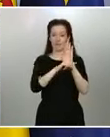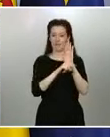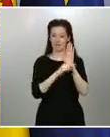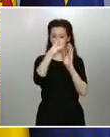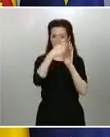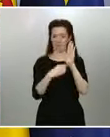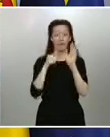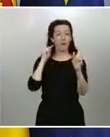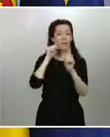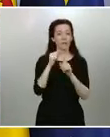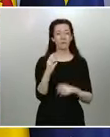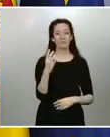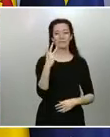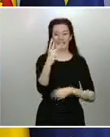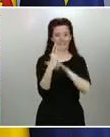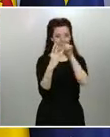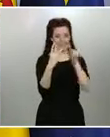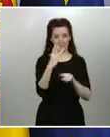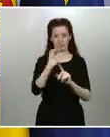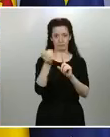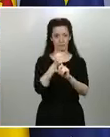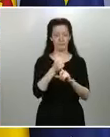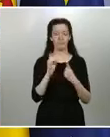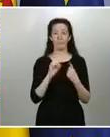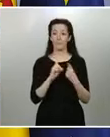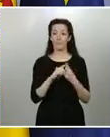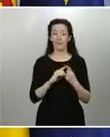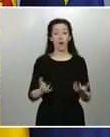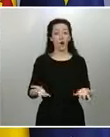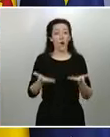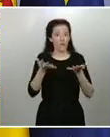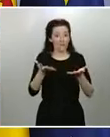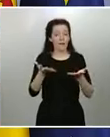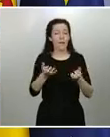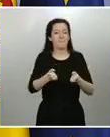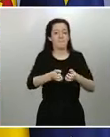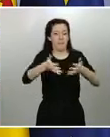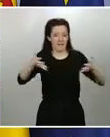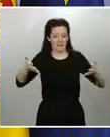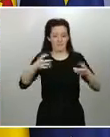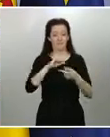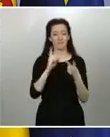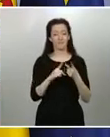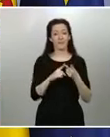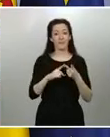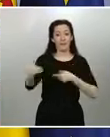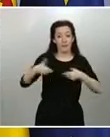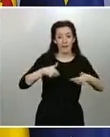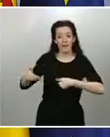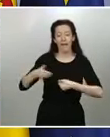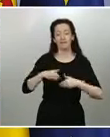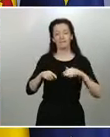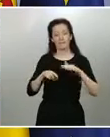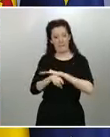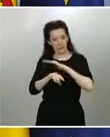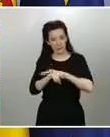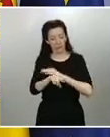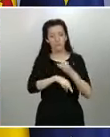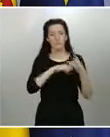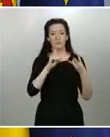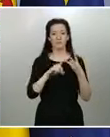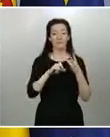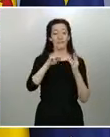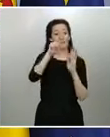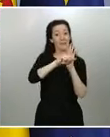incrementar la oferta gestionar la demanda e implementar las medidas adicionales para garantizar la seguridad